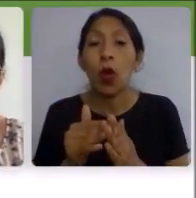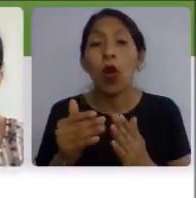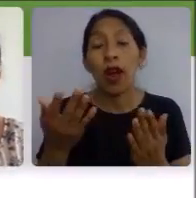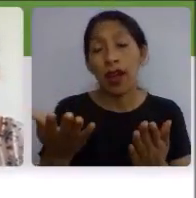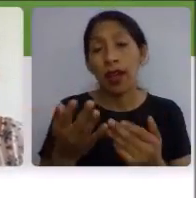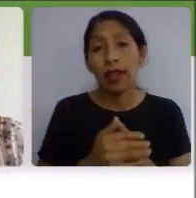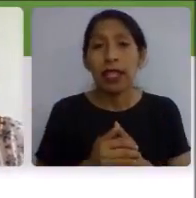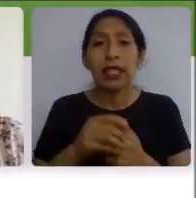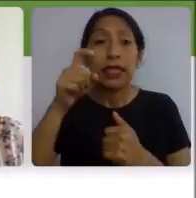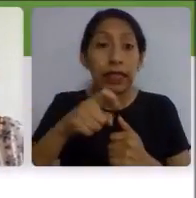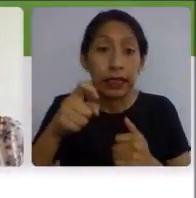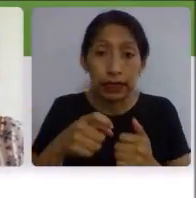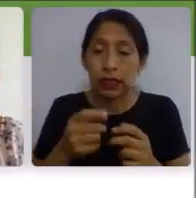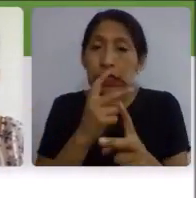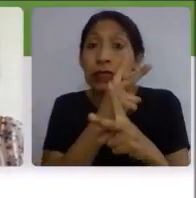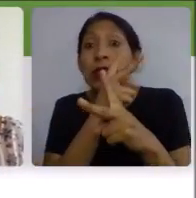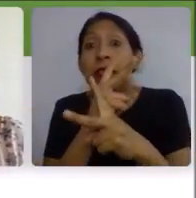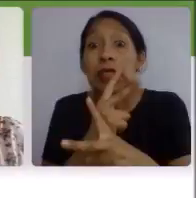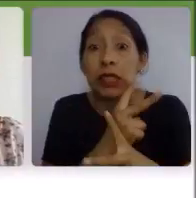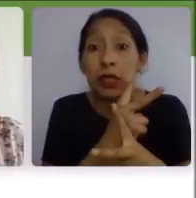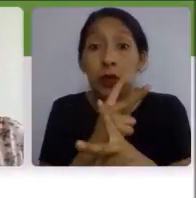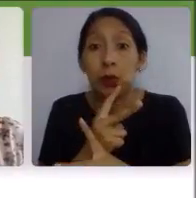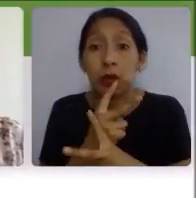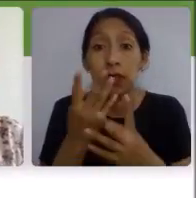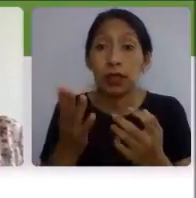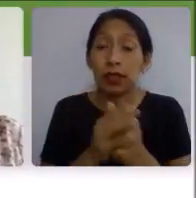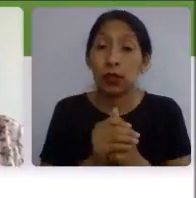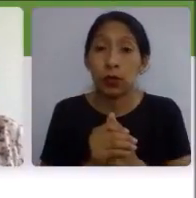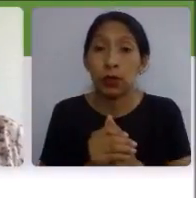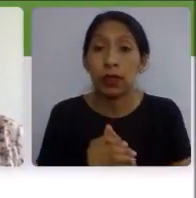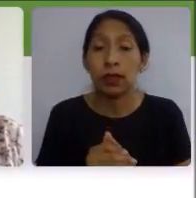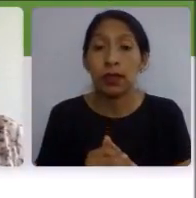agente. Tienes que tener mucho cuidado con ello, ya que